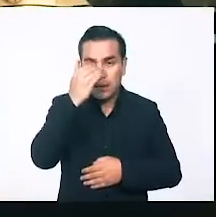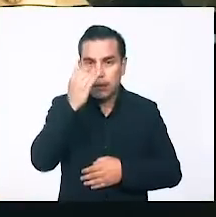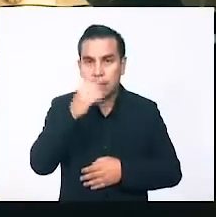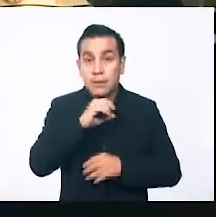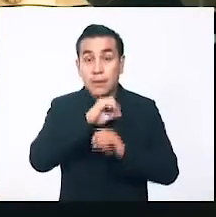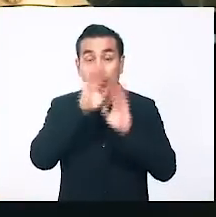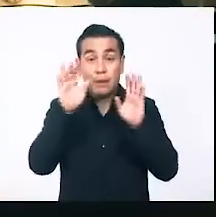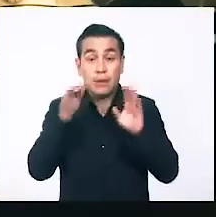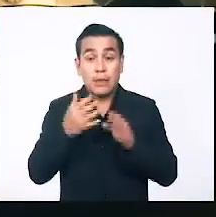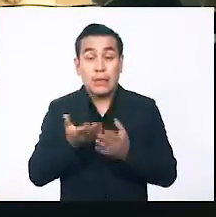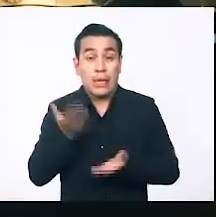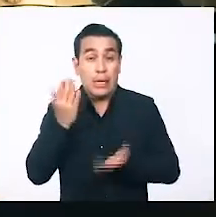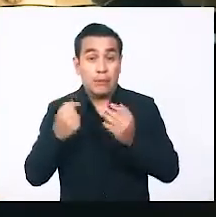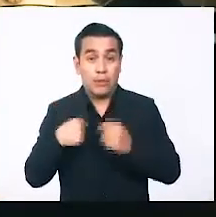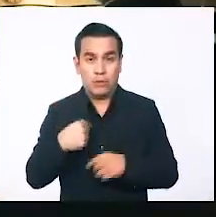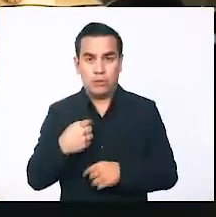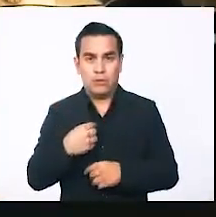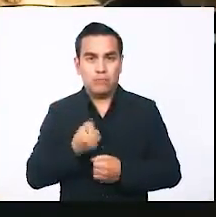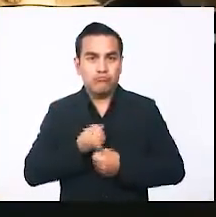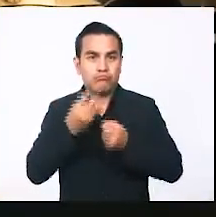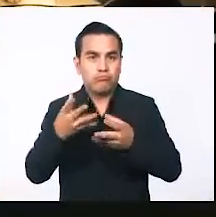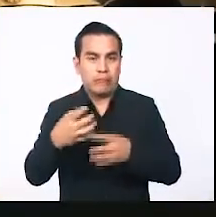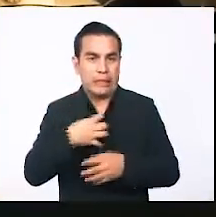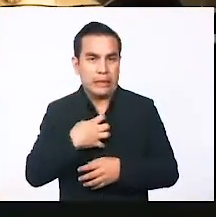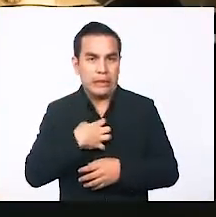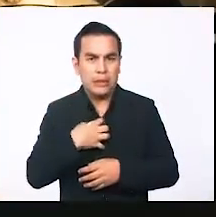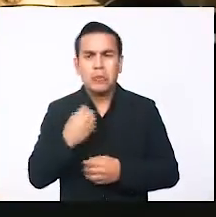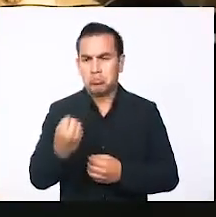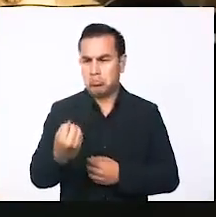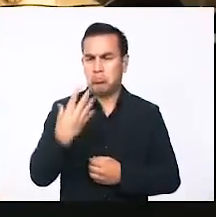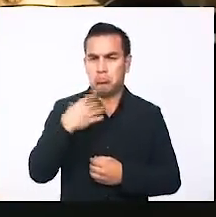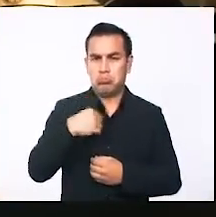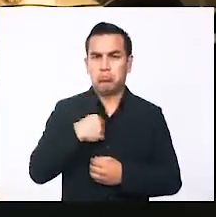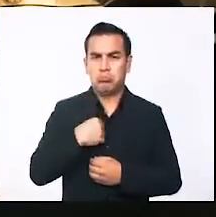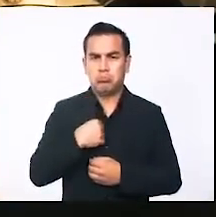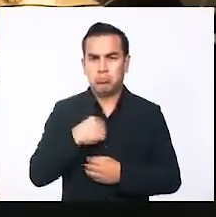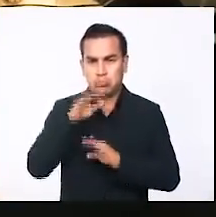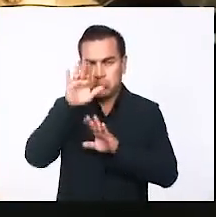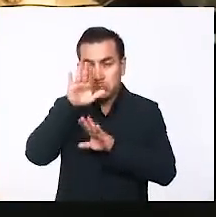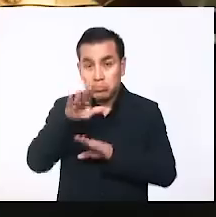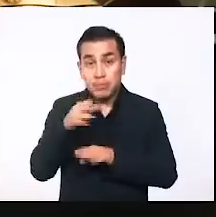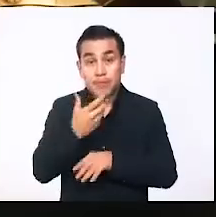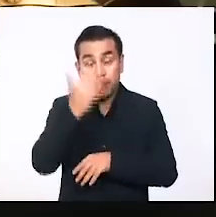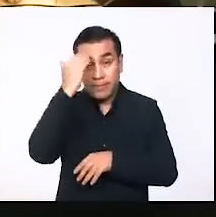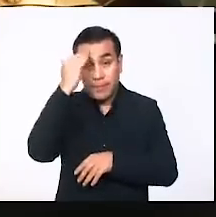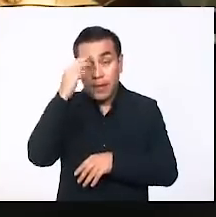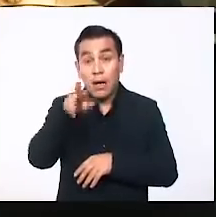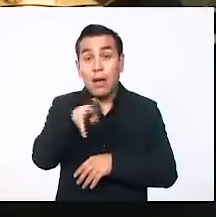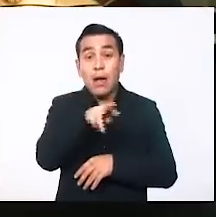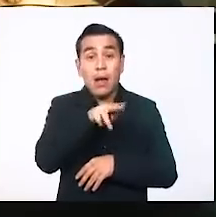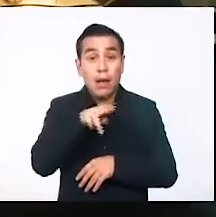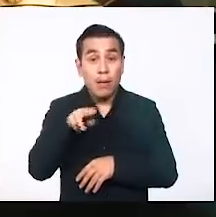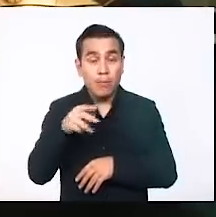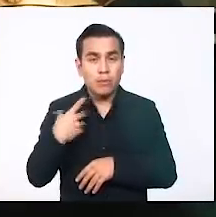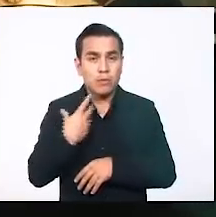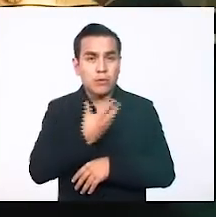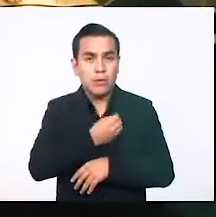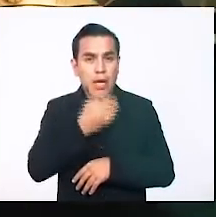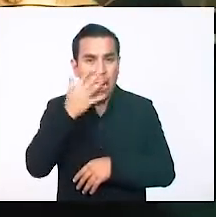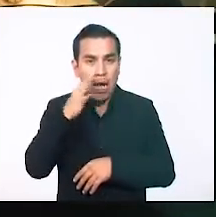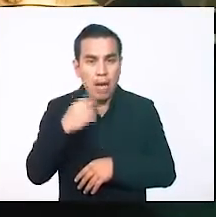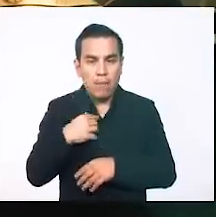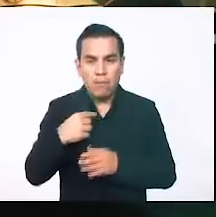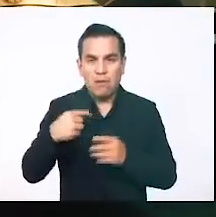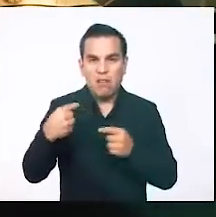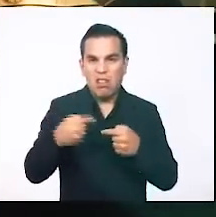Si a alguien le molesta alguna cosa de las que diga, pues dígamelo, no hay ningún problema. Pero estamos entre amigos y por eso nos decimos estas cosas. Si estuviéramos entre